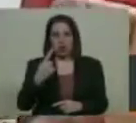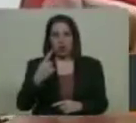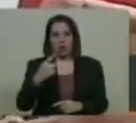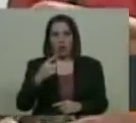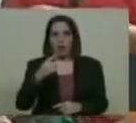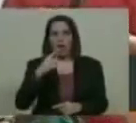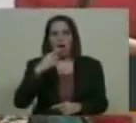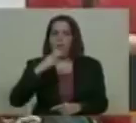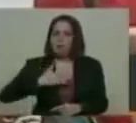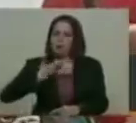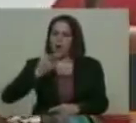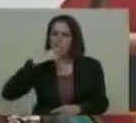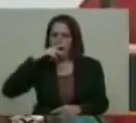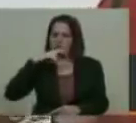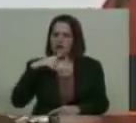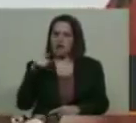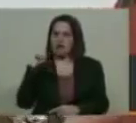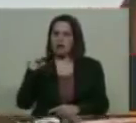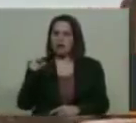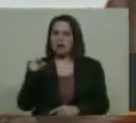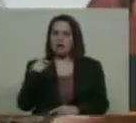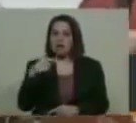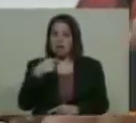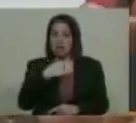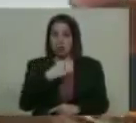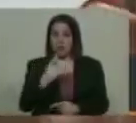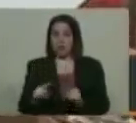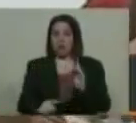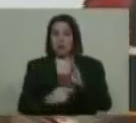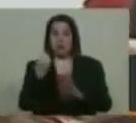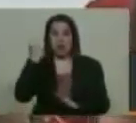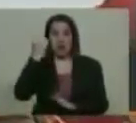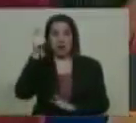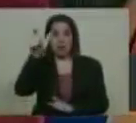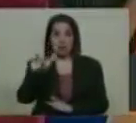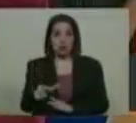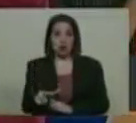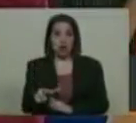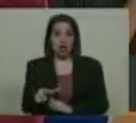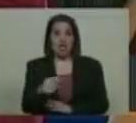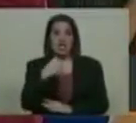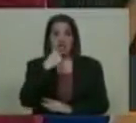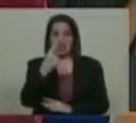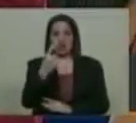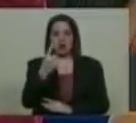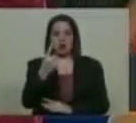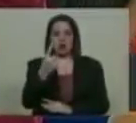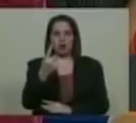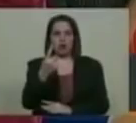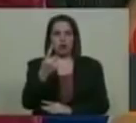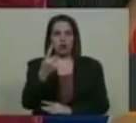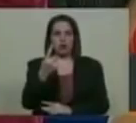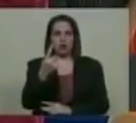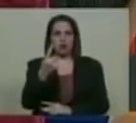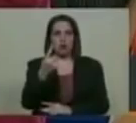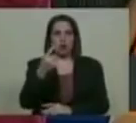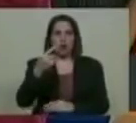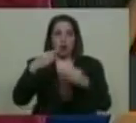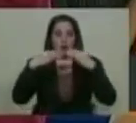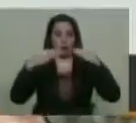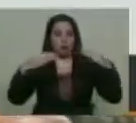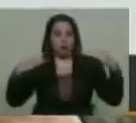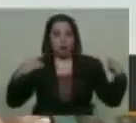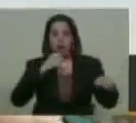palabra y yo fui la primera persona que dijo públicamente,